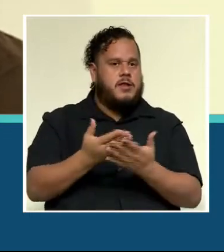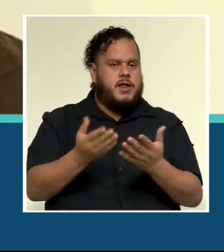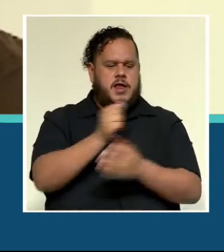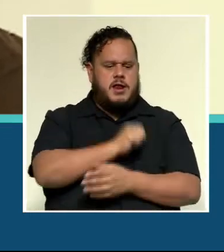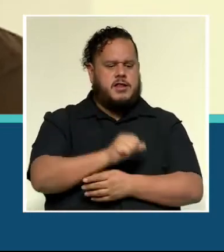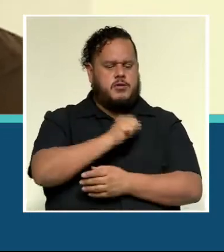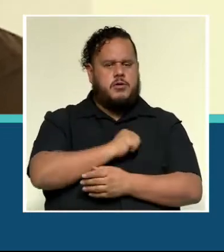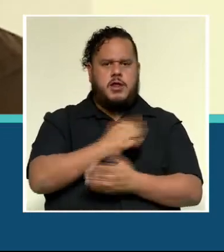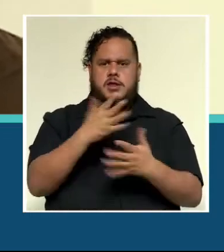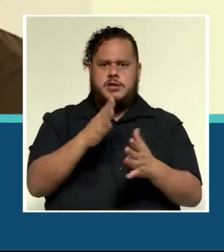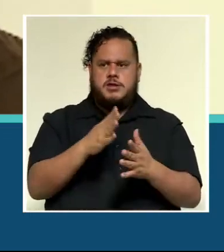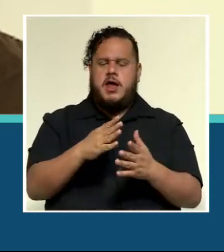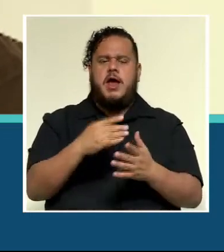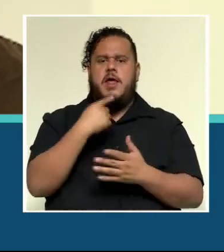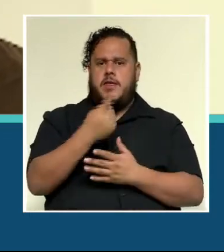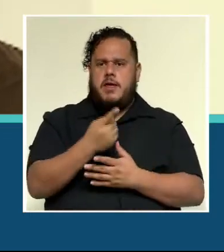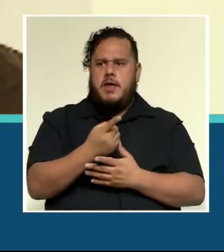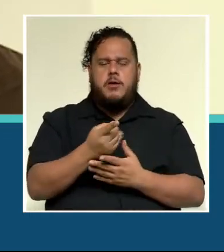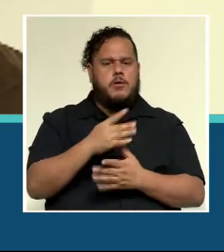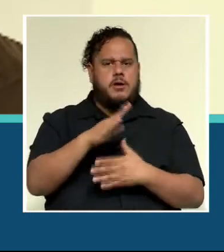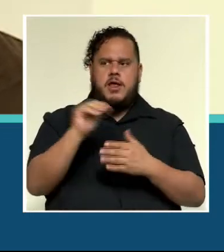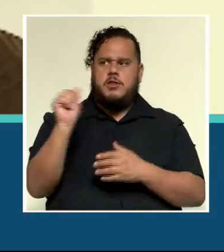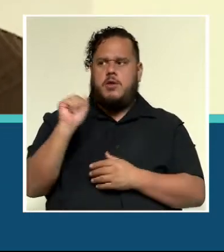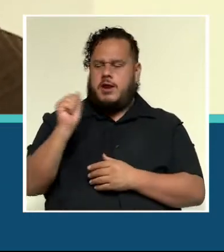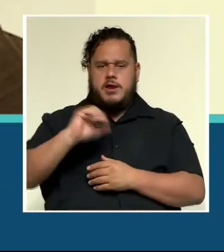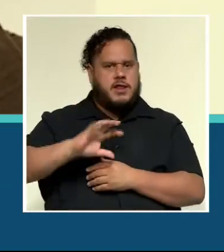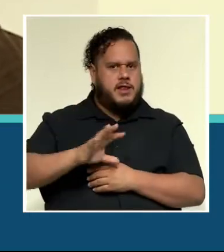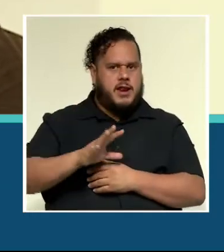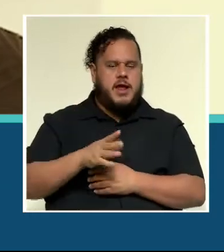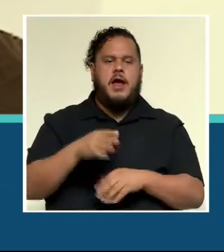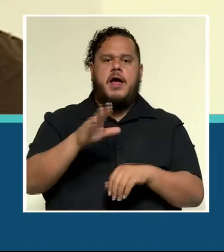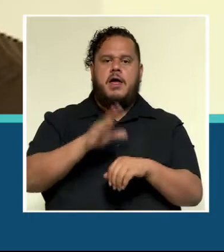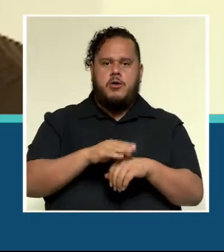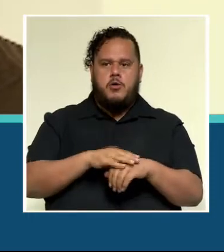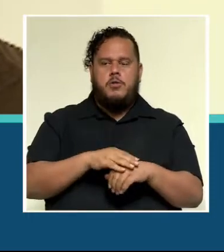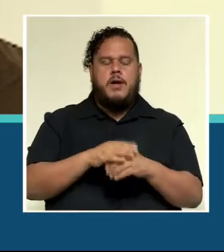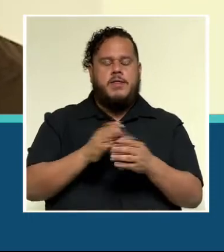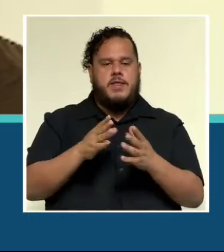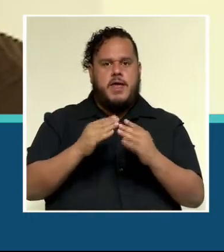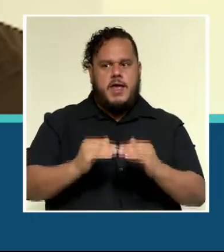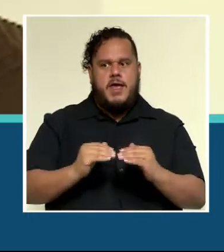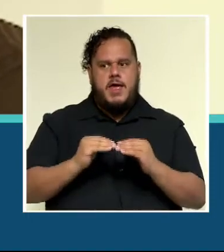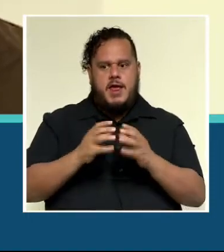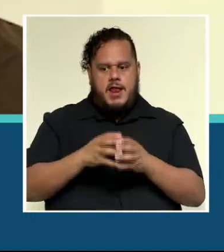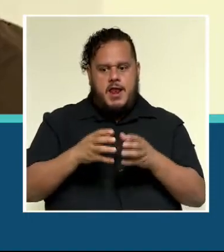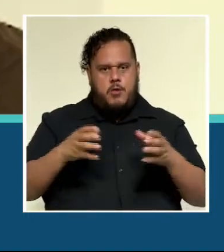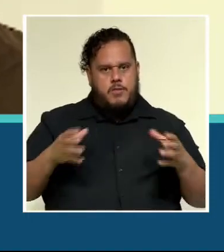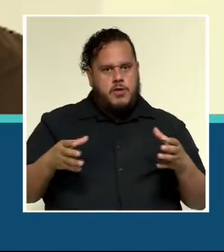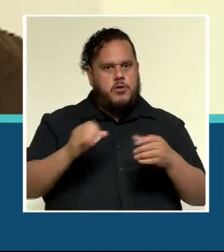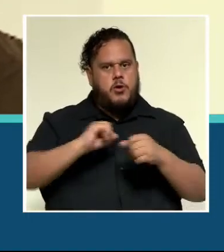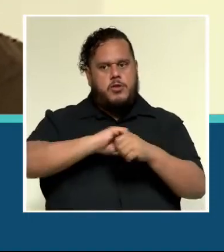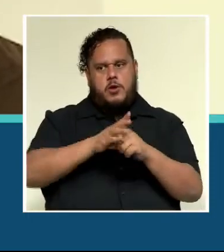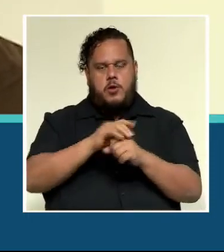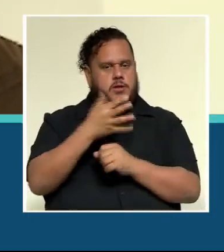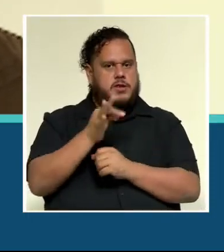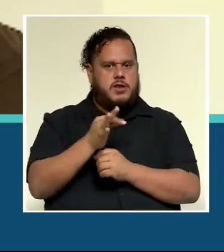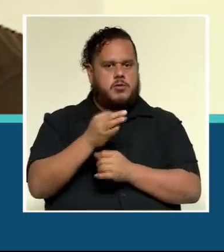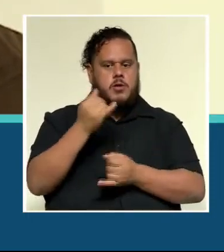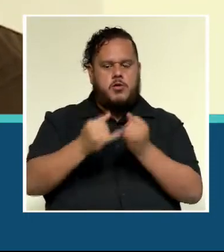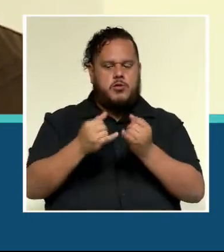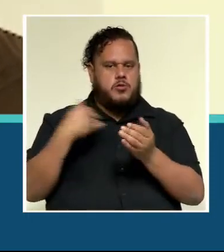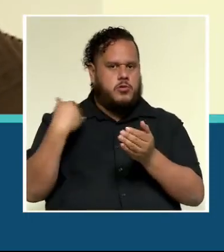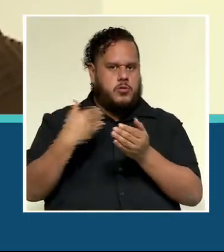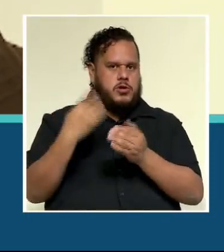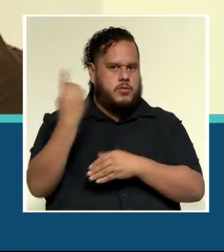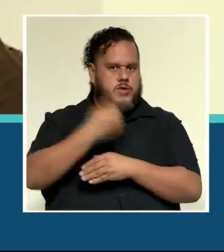anunciaron que todo el país estará bajo alerta naranja, esto debido a la gran cantidad de casos de COVID-19 que se han reportado en los últimos días. Esta